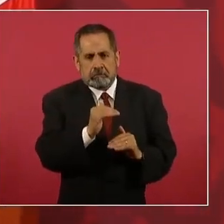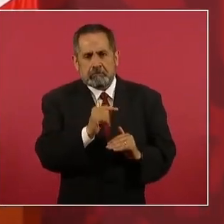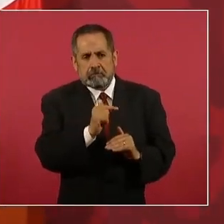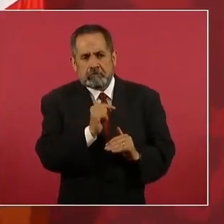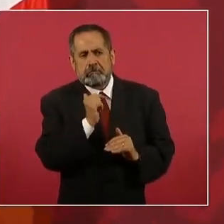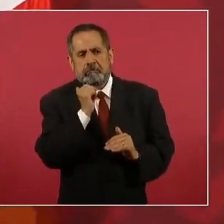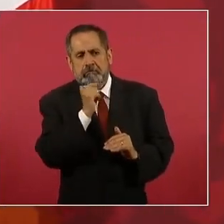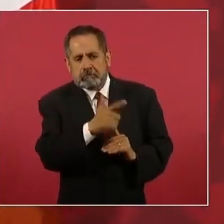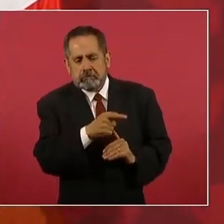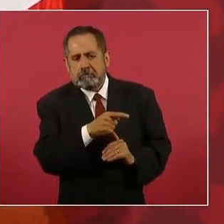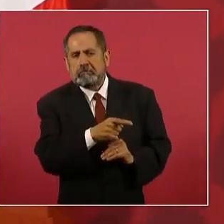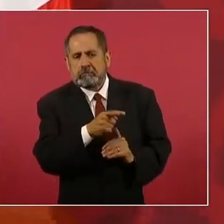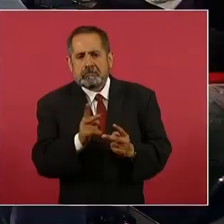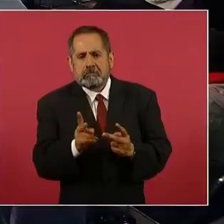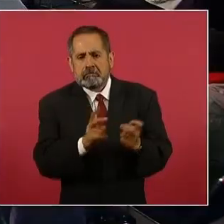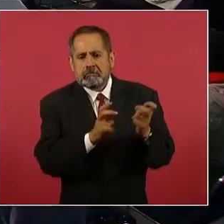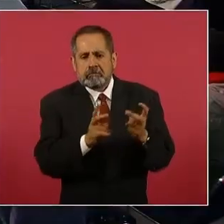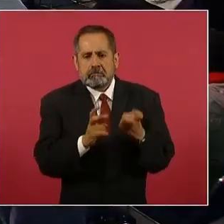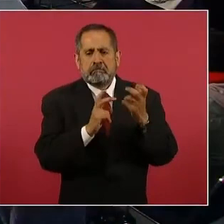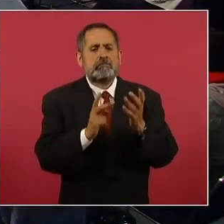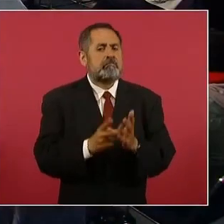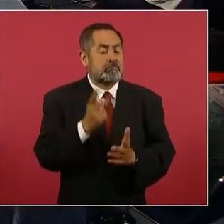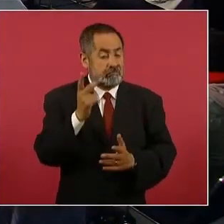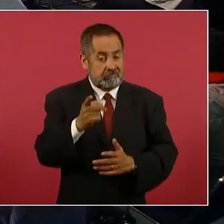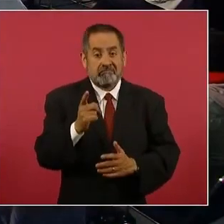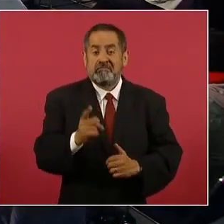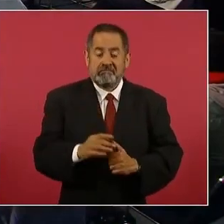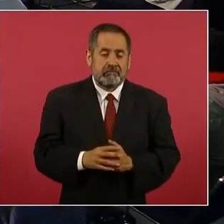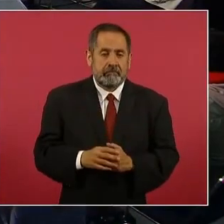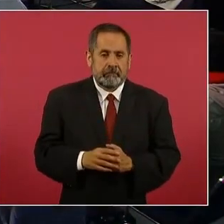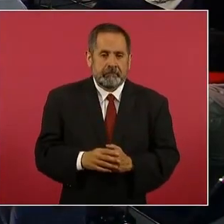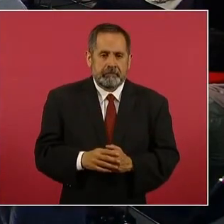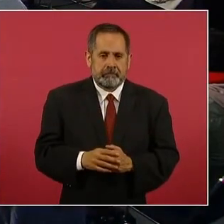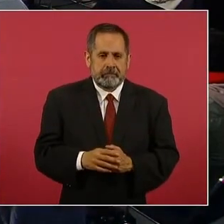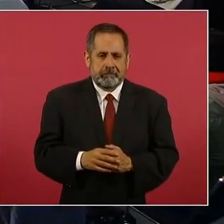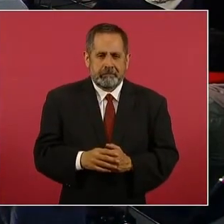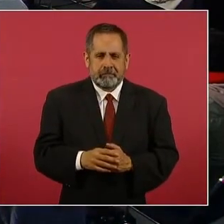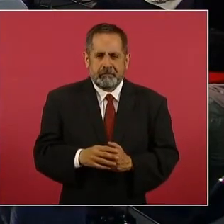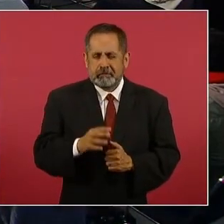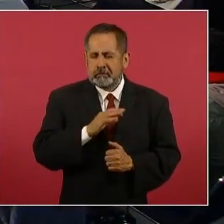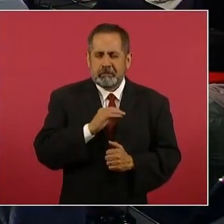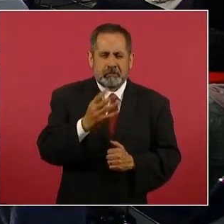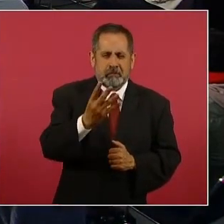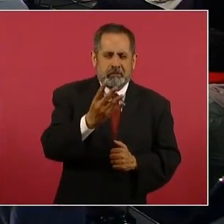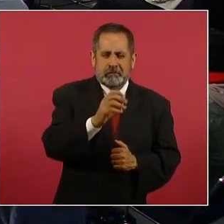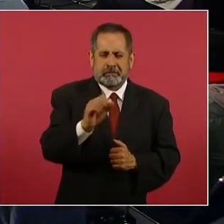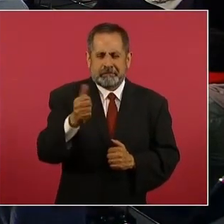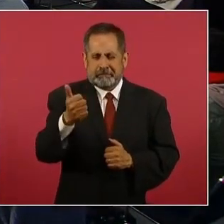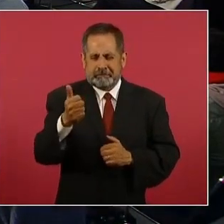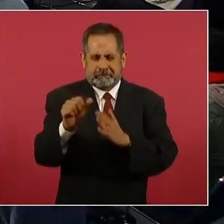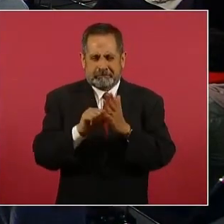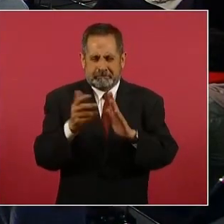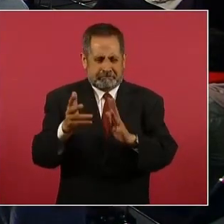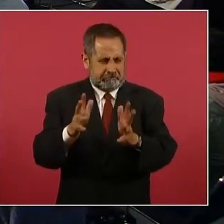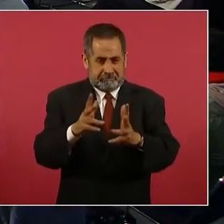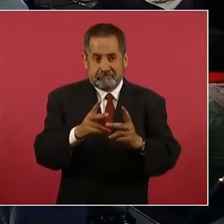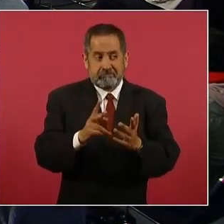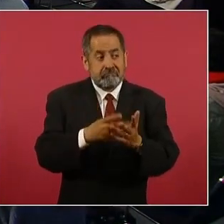¿no? Sí, de 4 a un poquito más de 6.